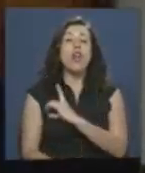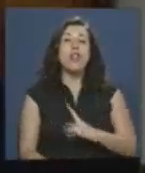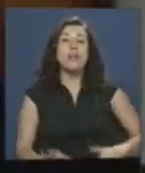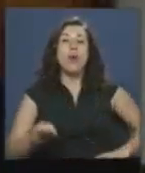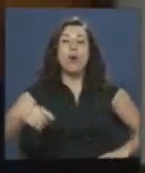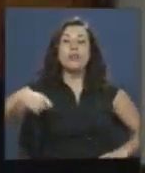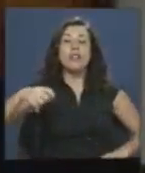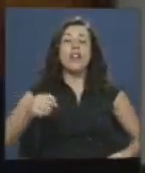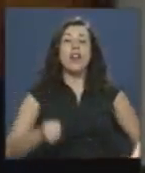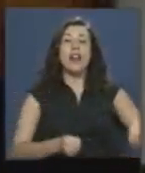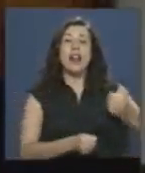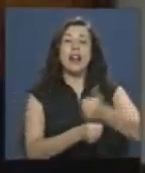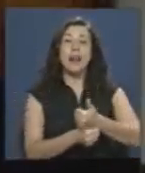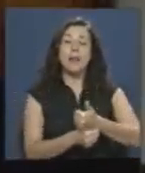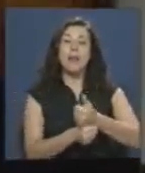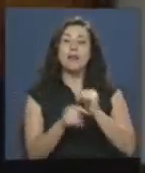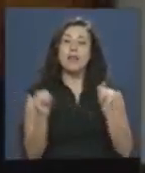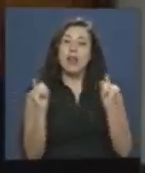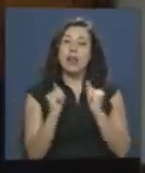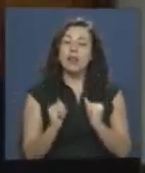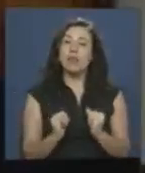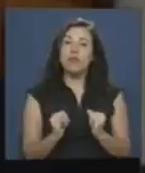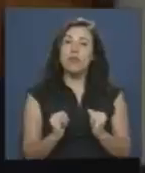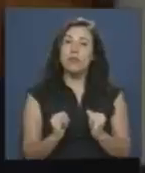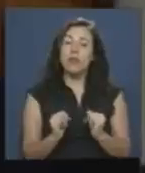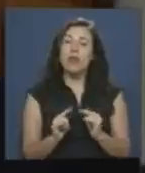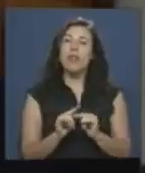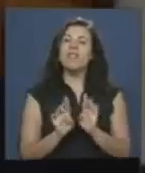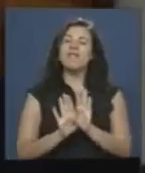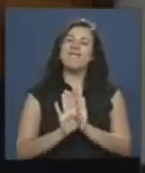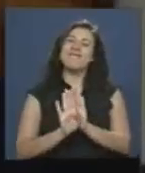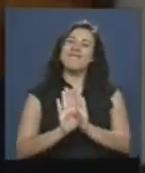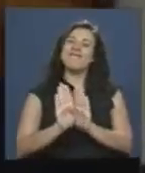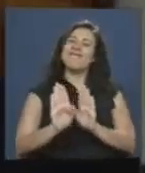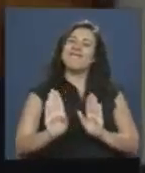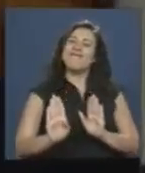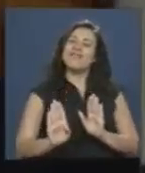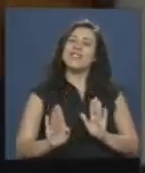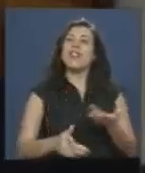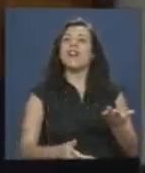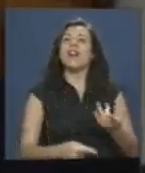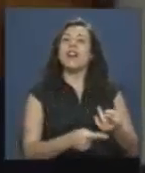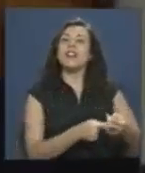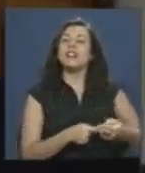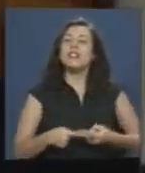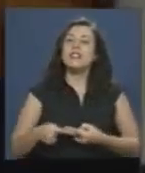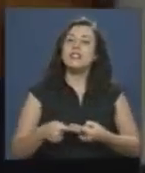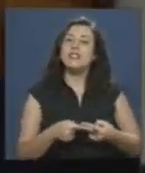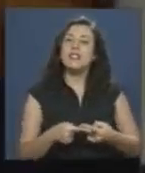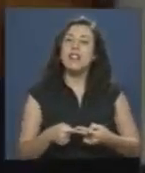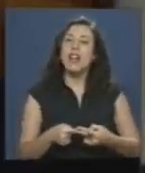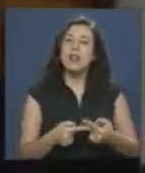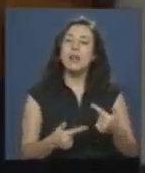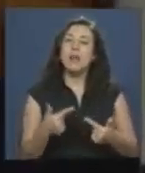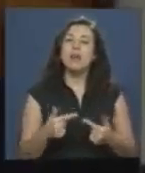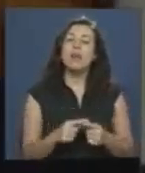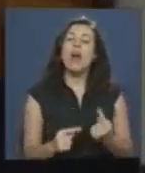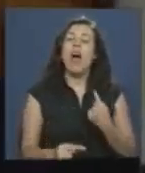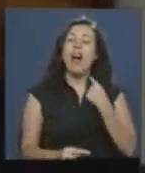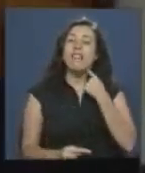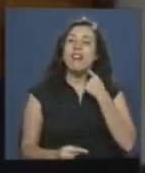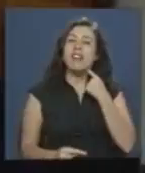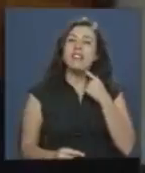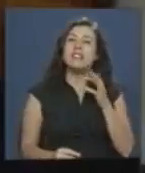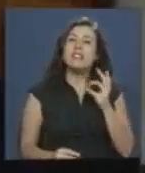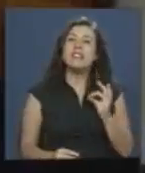reemplazante. Este mecanismo en la práctica ha ido alejando a la sociedad de la política, incluso daña la legitimidad